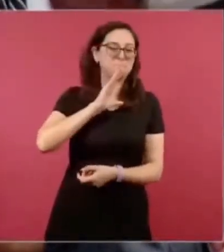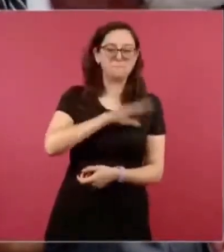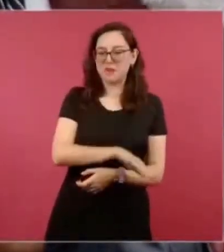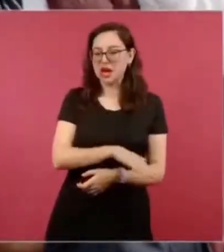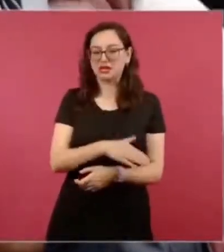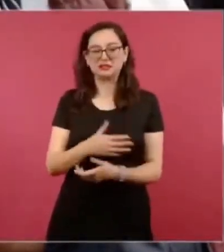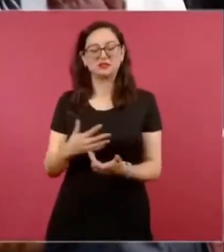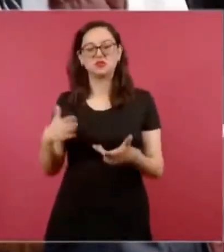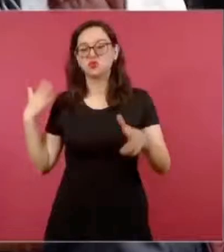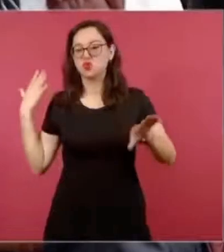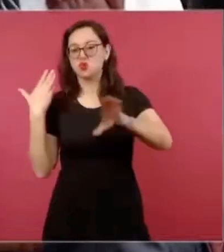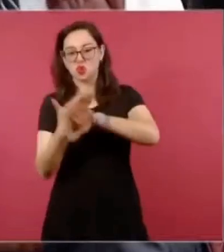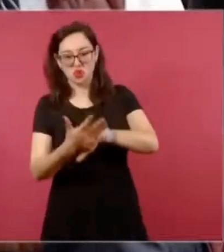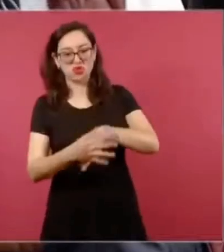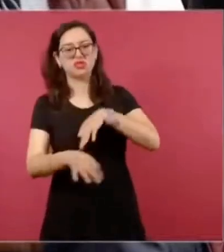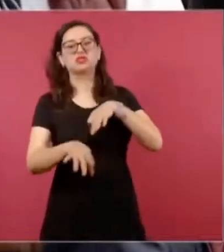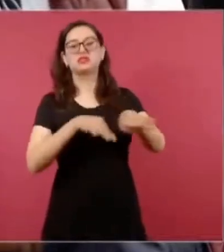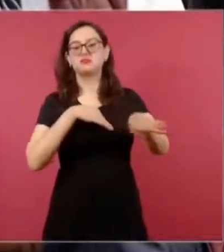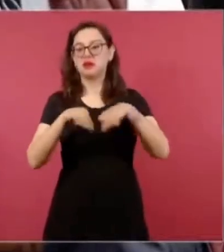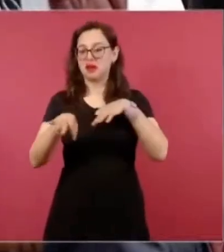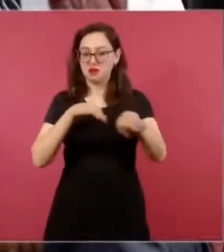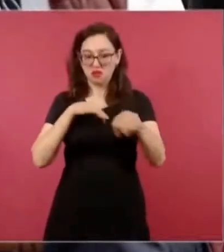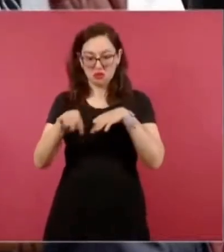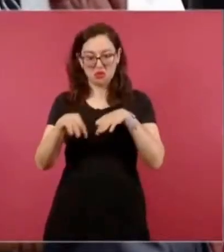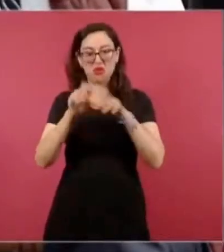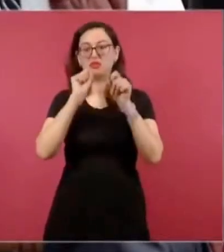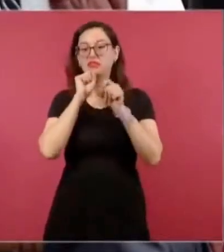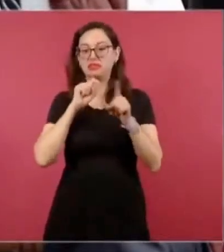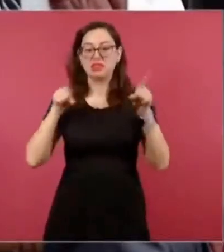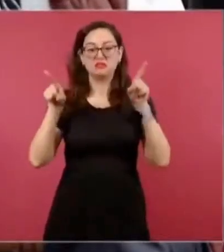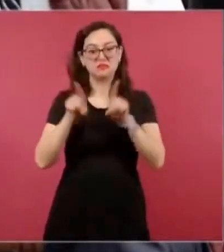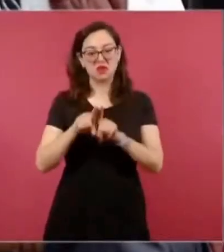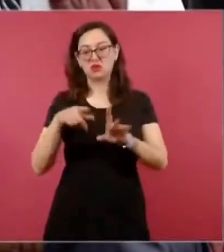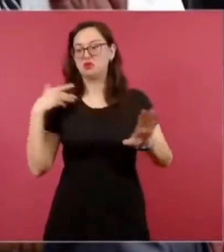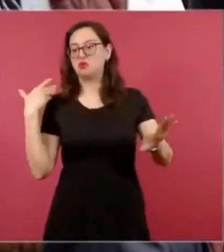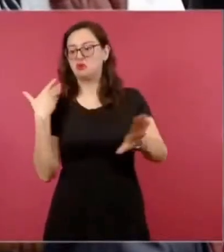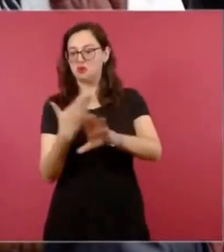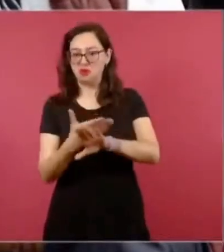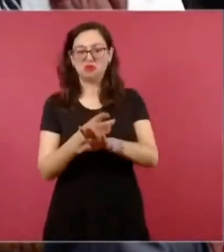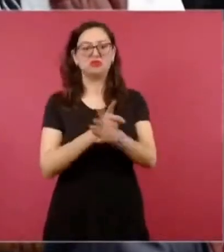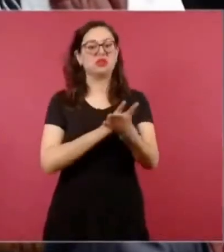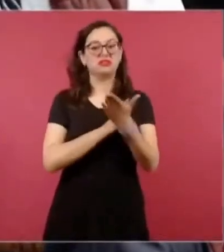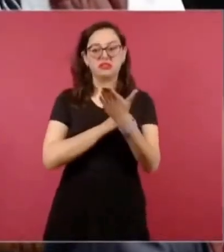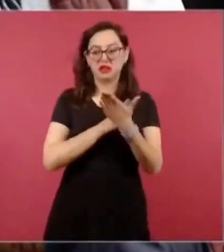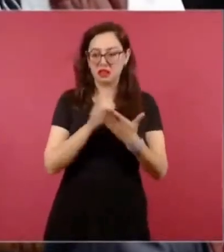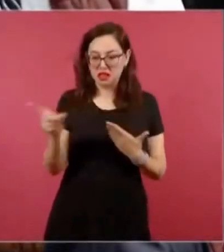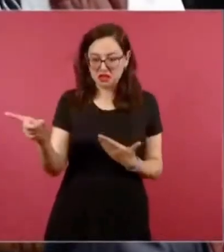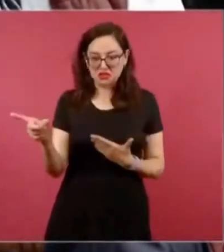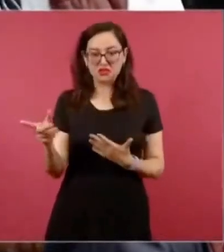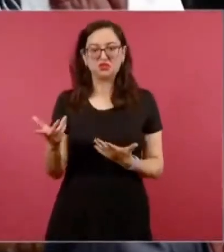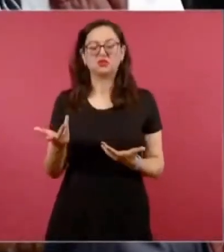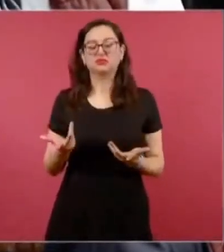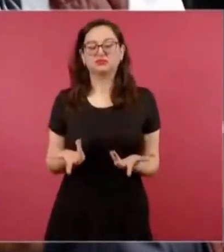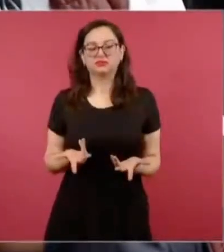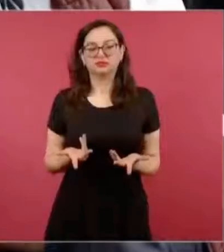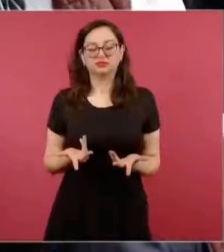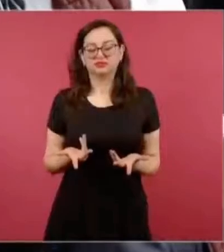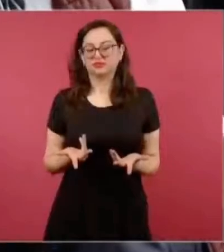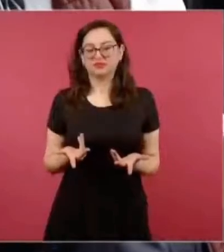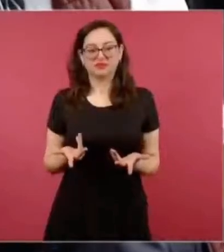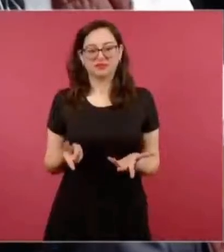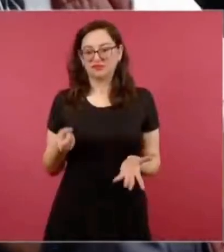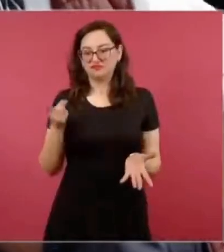índole laboral, también conculcando los derechos de los trabajadores de esta empresa que está